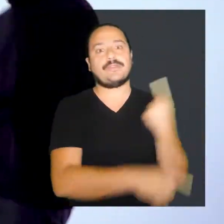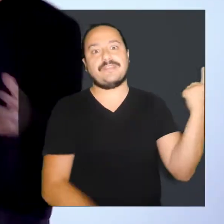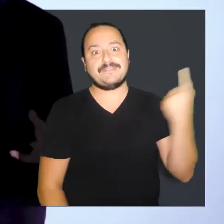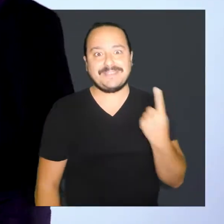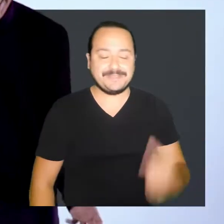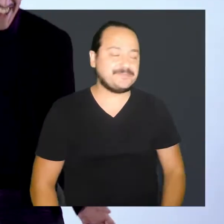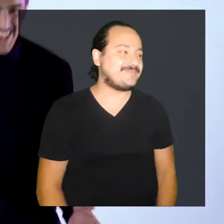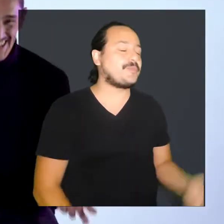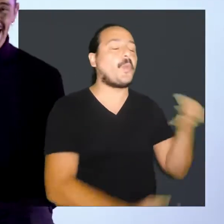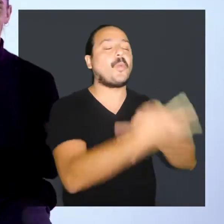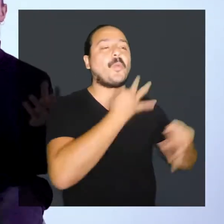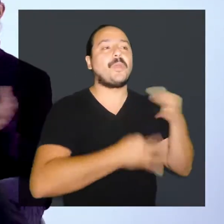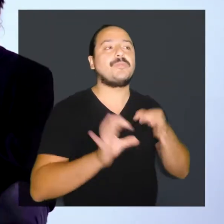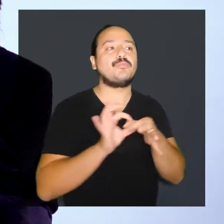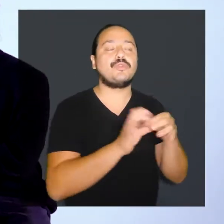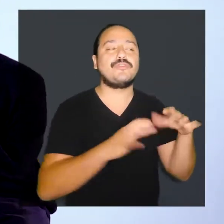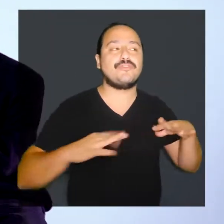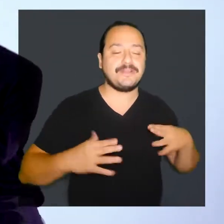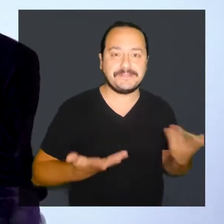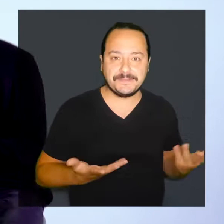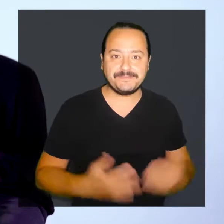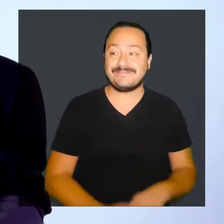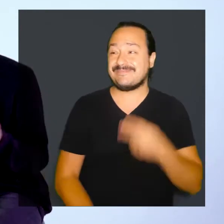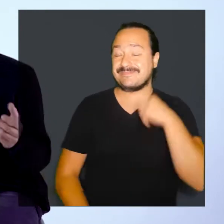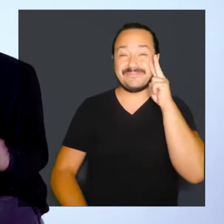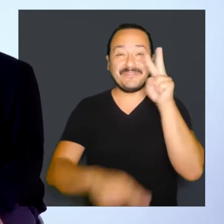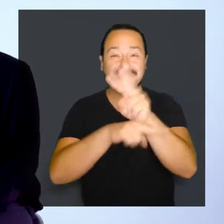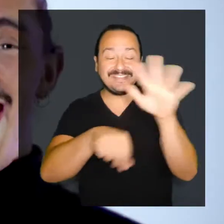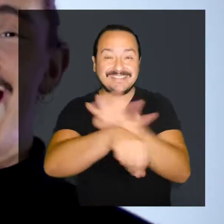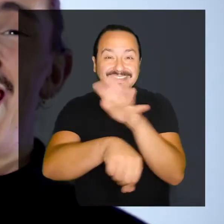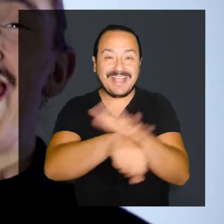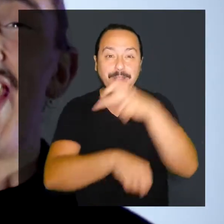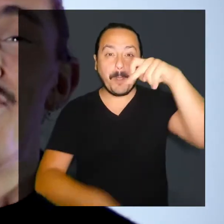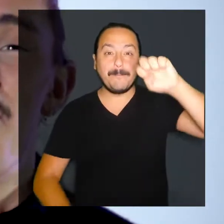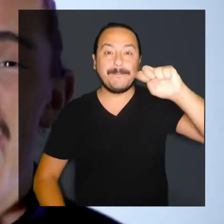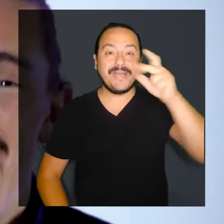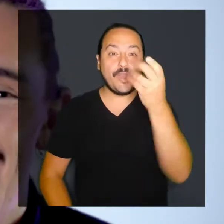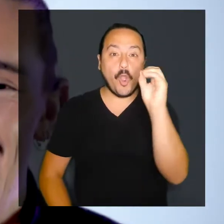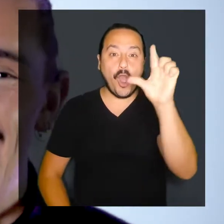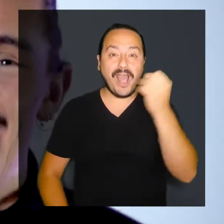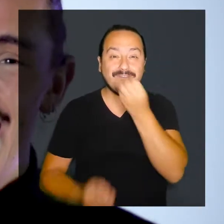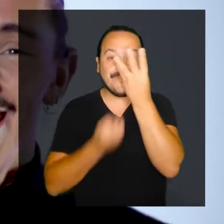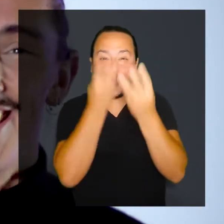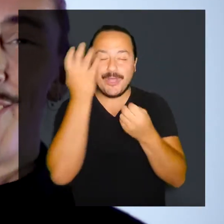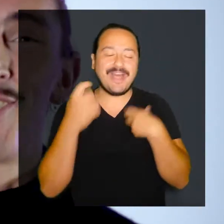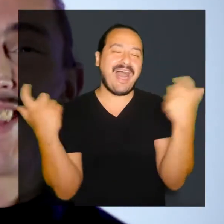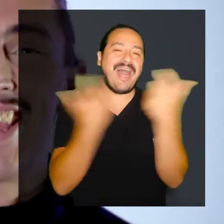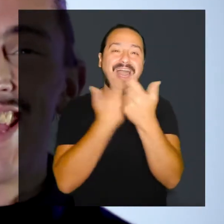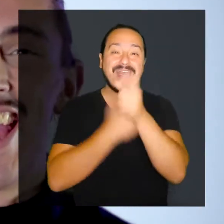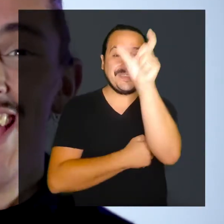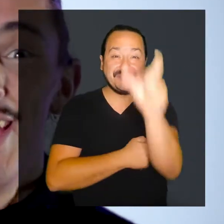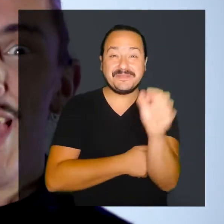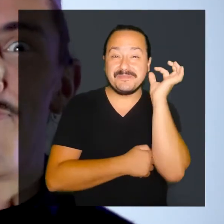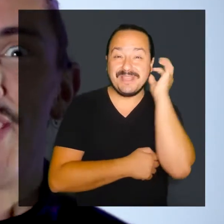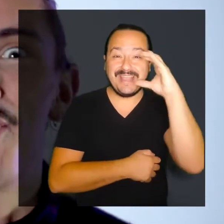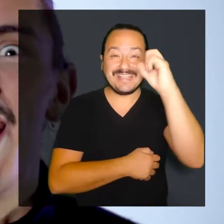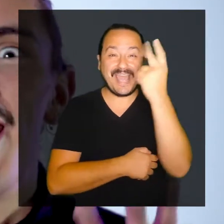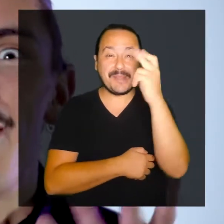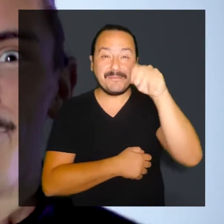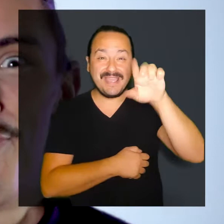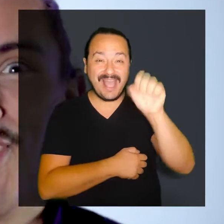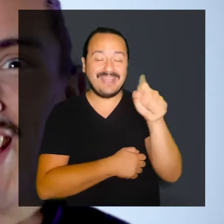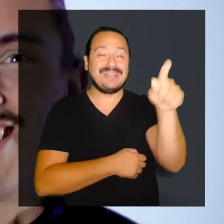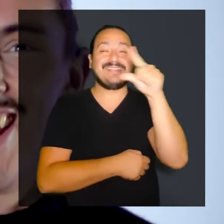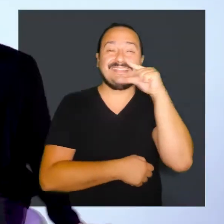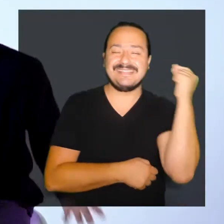que... Aquí viene otra vez. ¿Qué te pasó, actor? Es que la Carmela, su tía, la pérgola